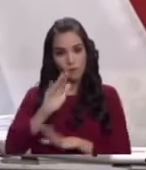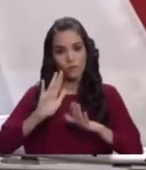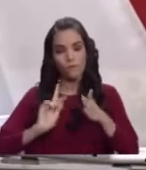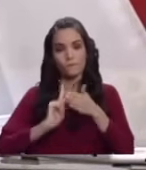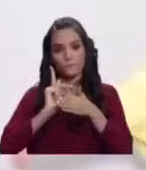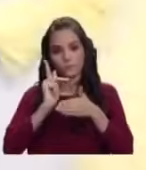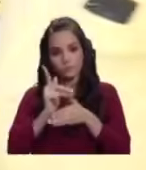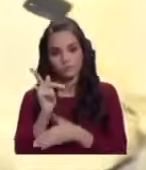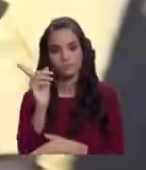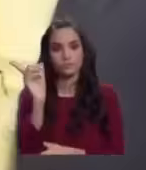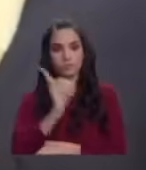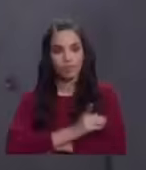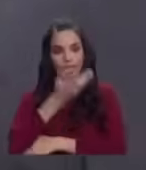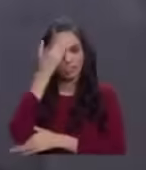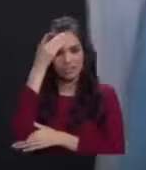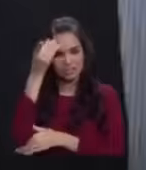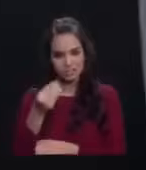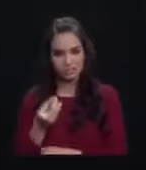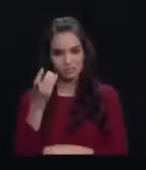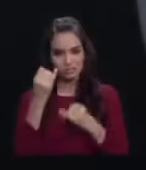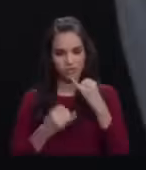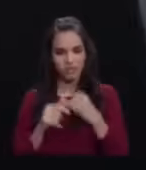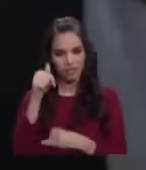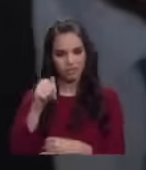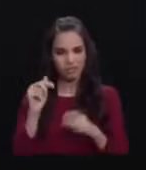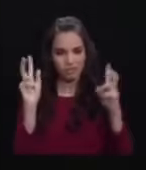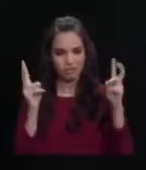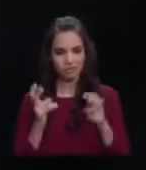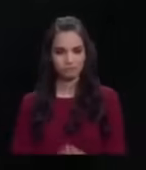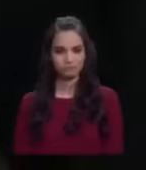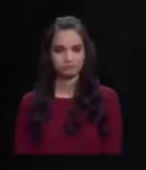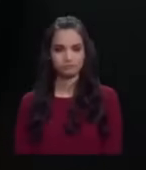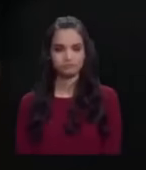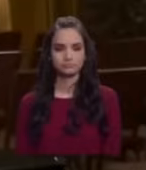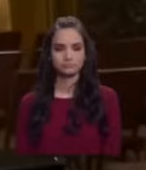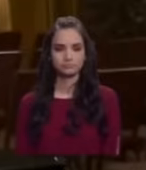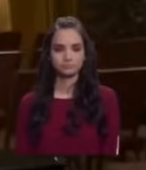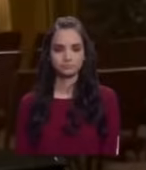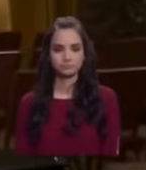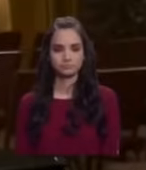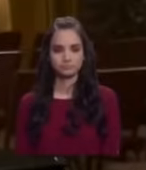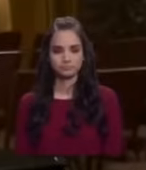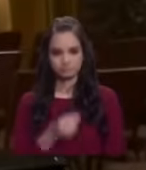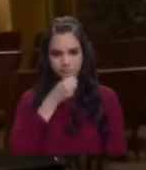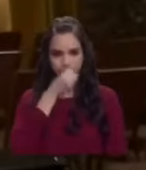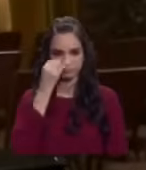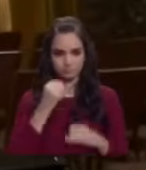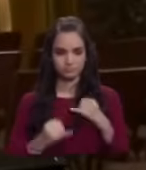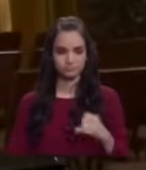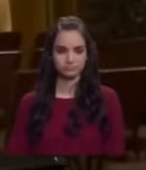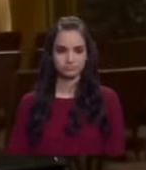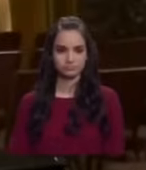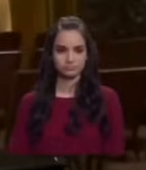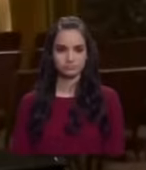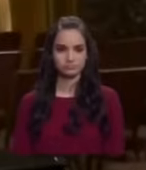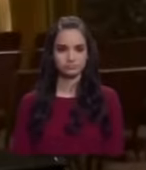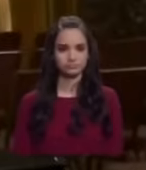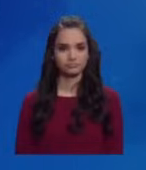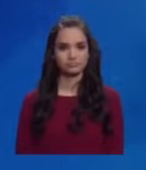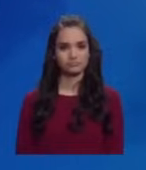próximos su decisión final acerca de este último recurso presentado por la defensa del presidente martineli por el momento la información que puedo